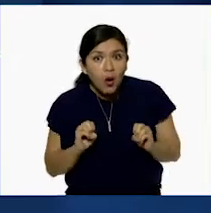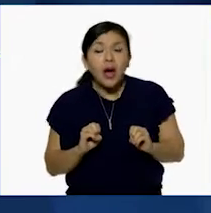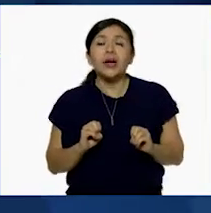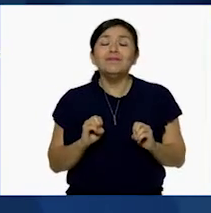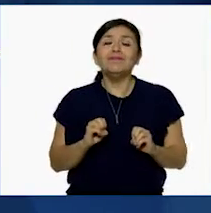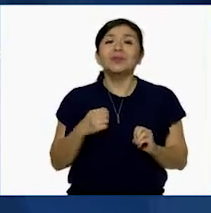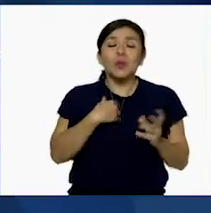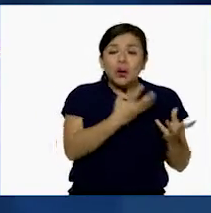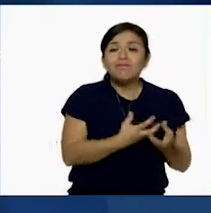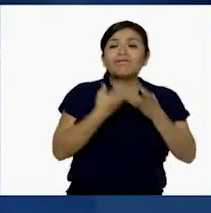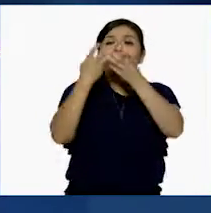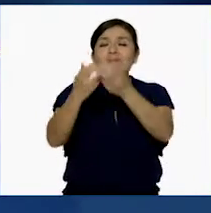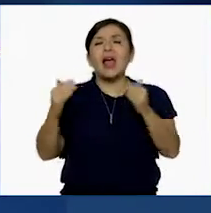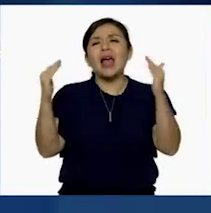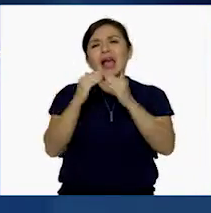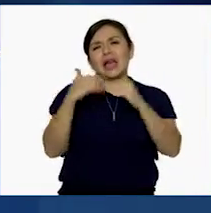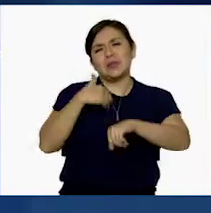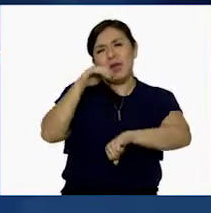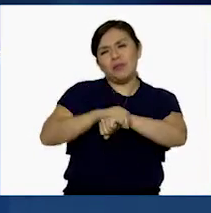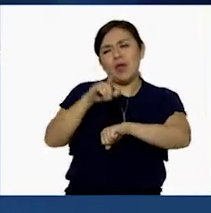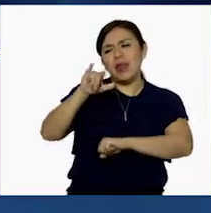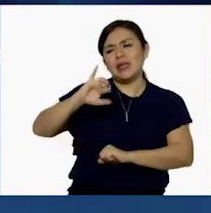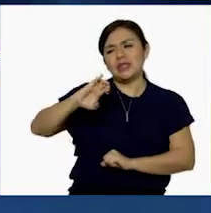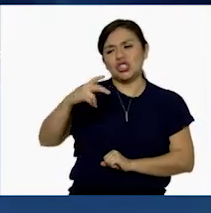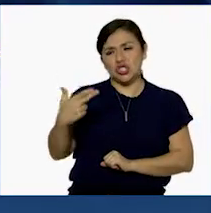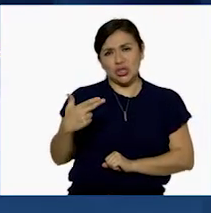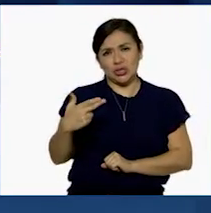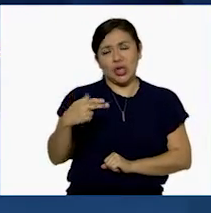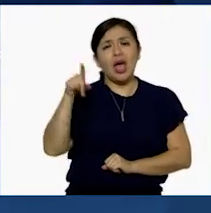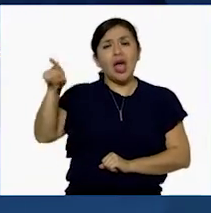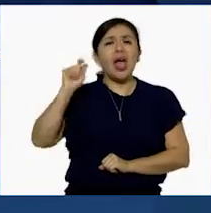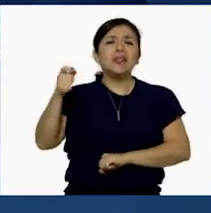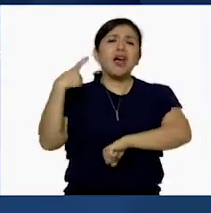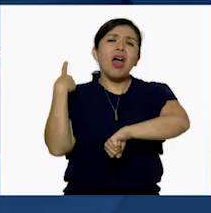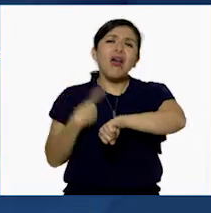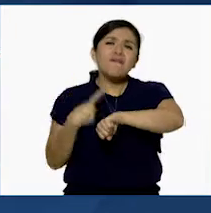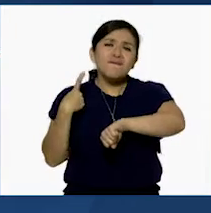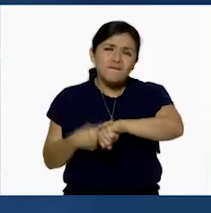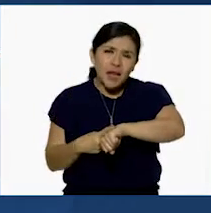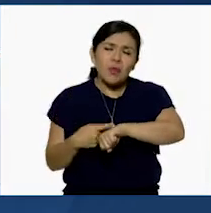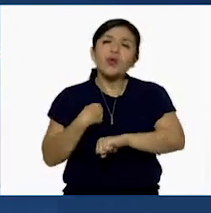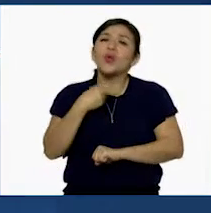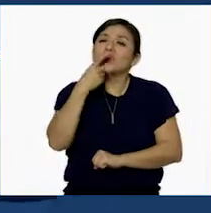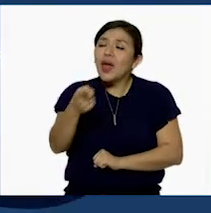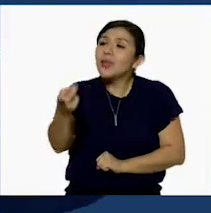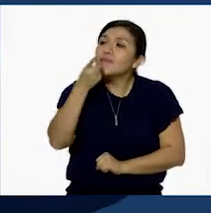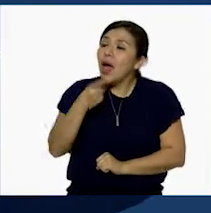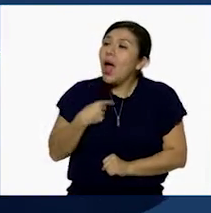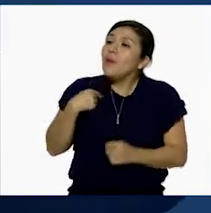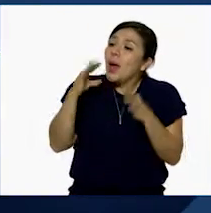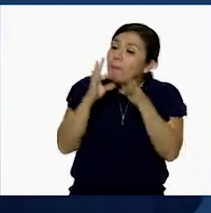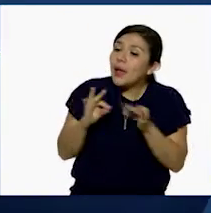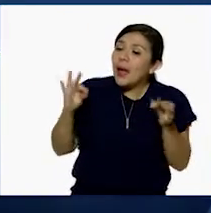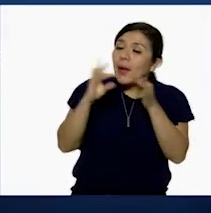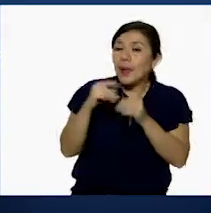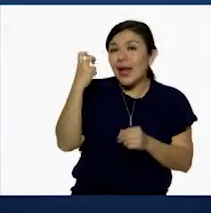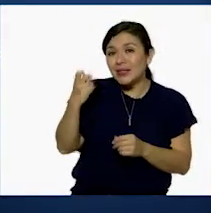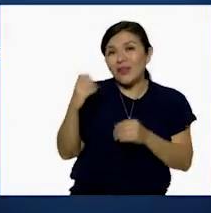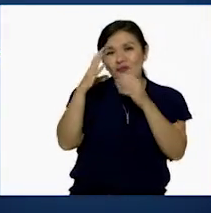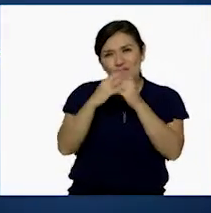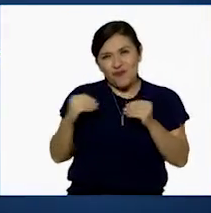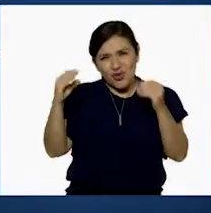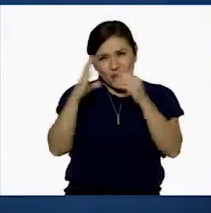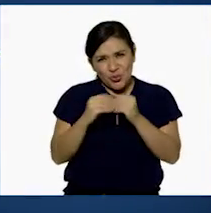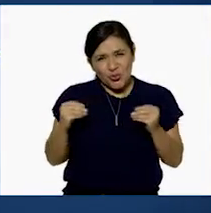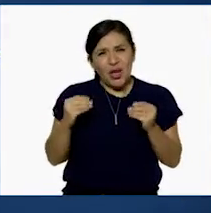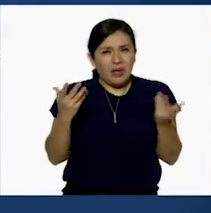he llevado a casa de Grisha», respondió Volodia. «Está enfermo. Le conté lo que nos dijiste acerca de la fruta aquella